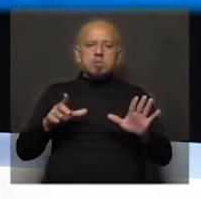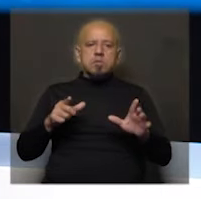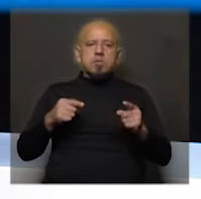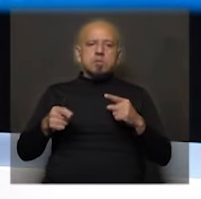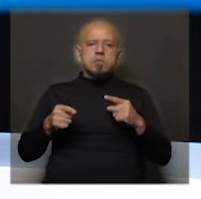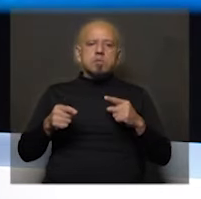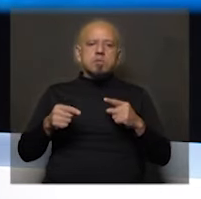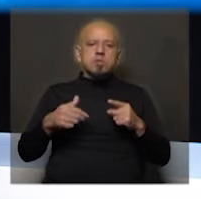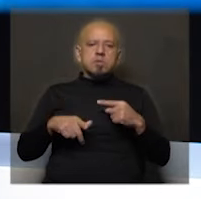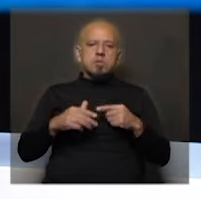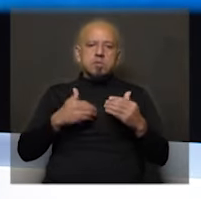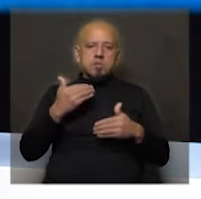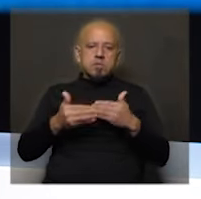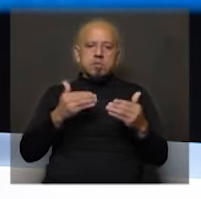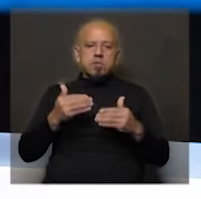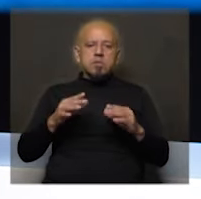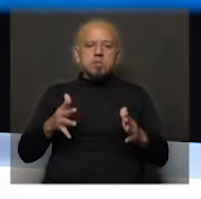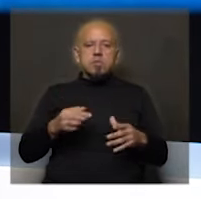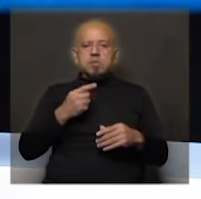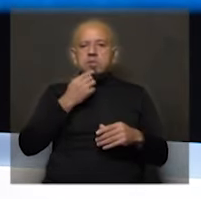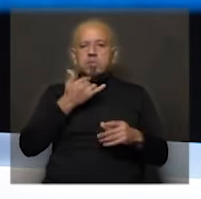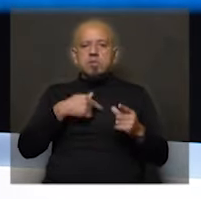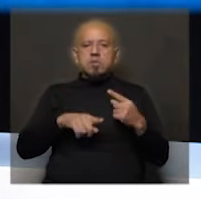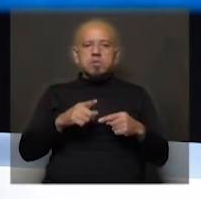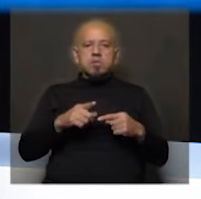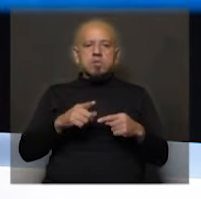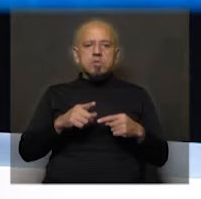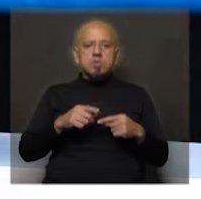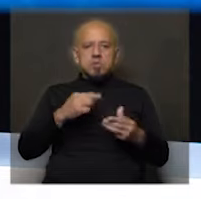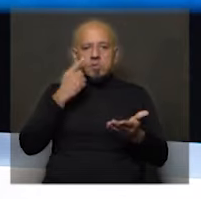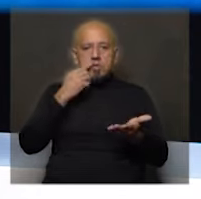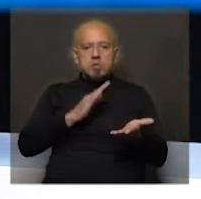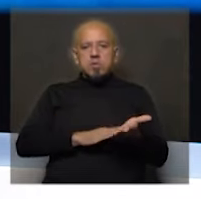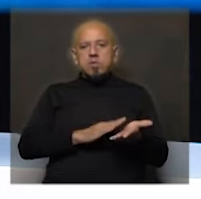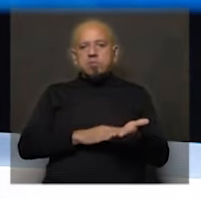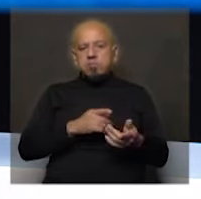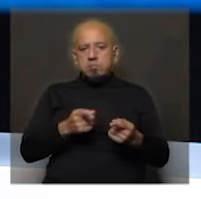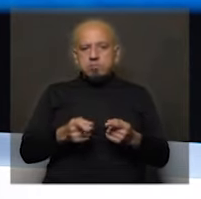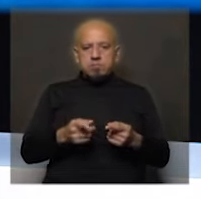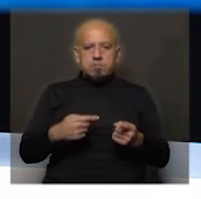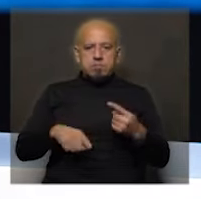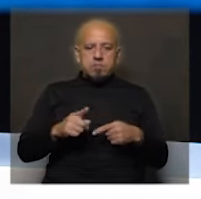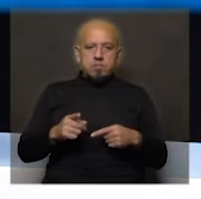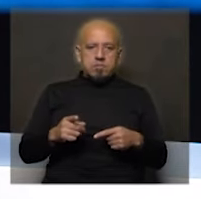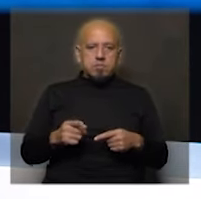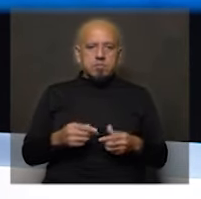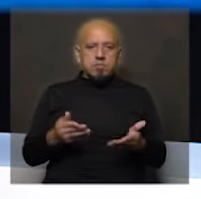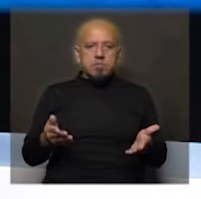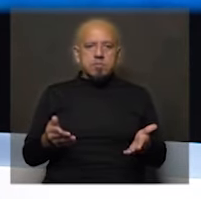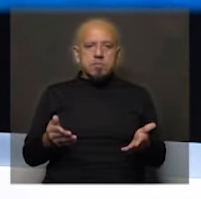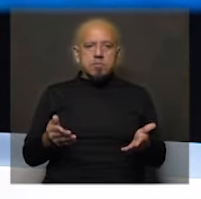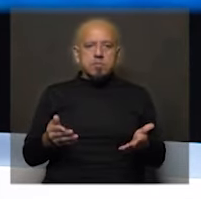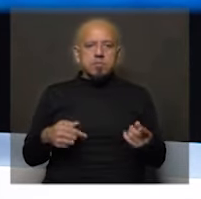el el proceso acusatorio permite por ejemplo lo que es la declaración en prueba anticipada y eso ha permitido que los espacios los